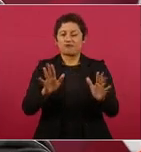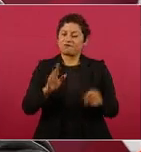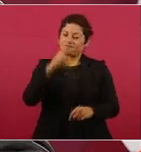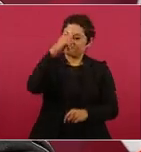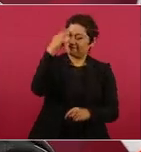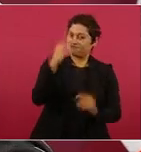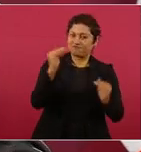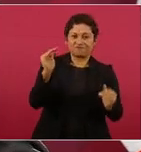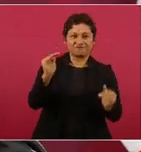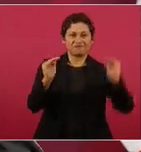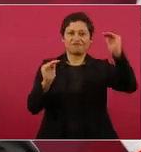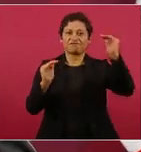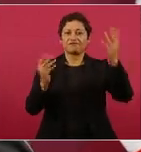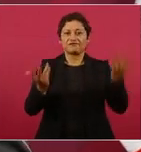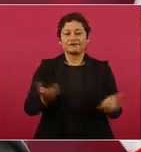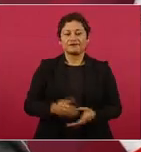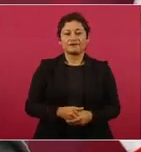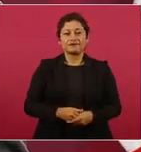su pueblo.